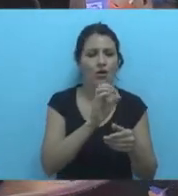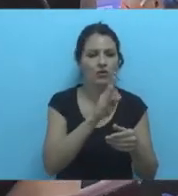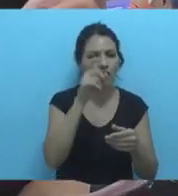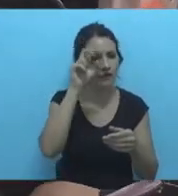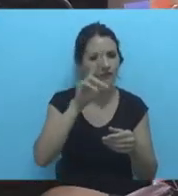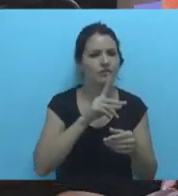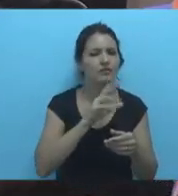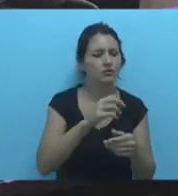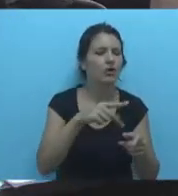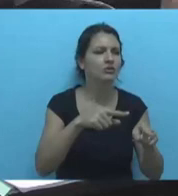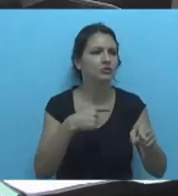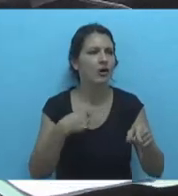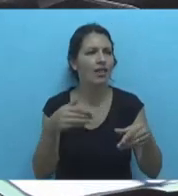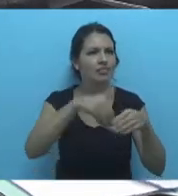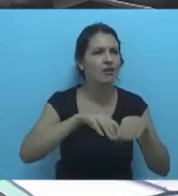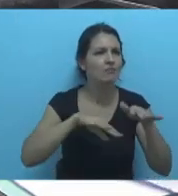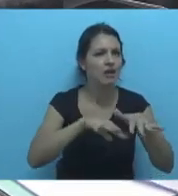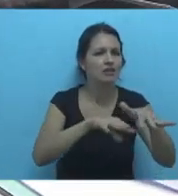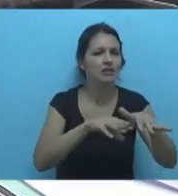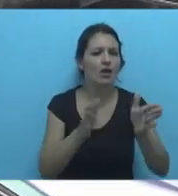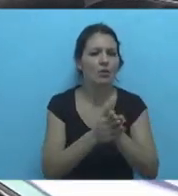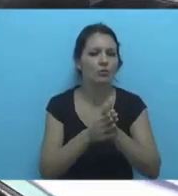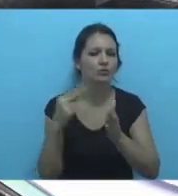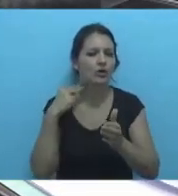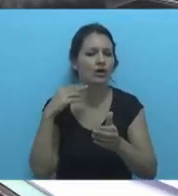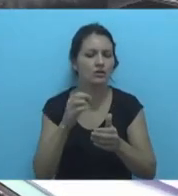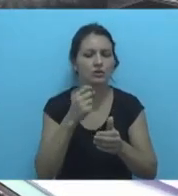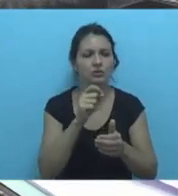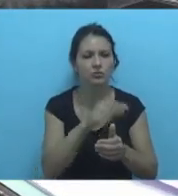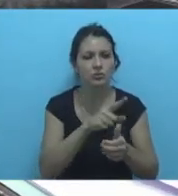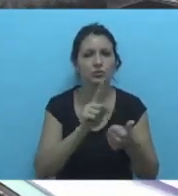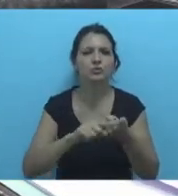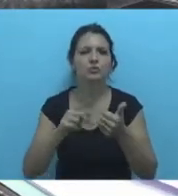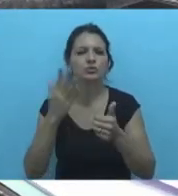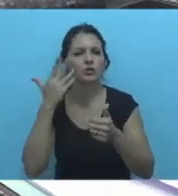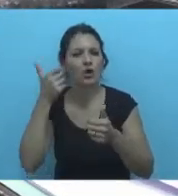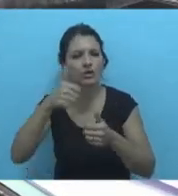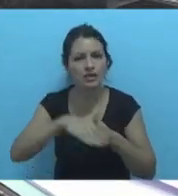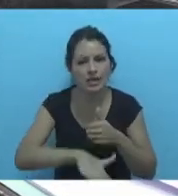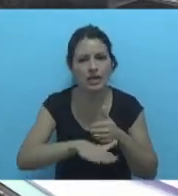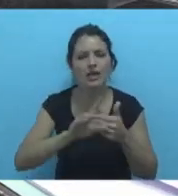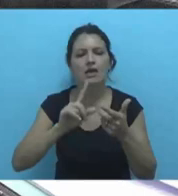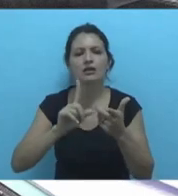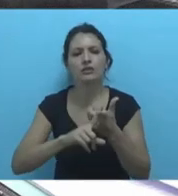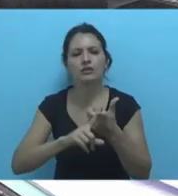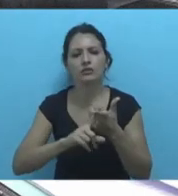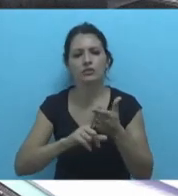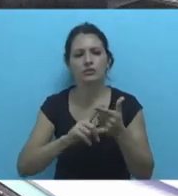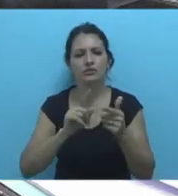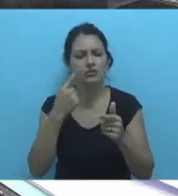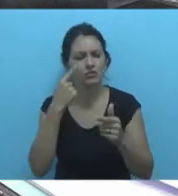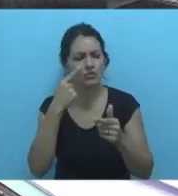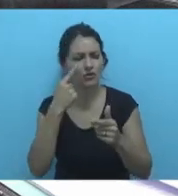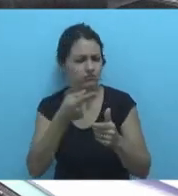hermano Juan Evazo, y haber podido desde ese lugar también de la familia y del afecto conocer la vida, la